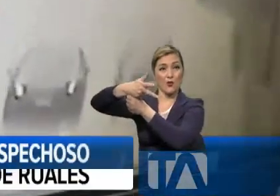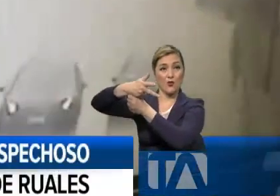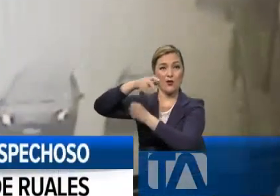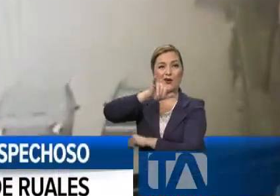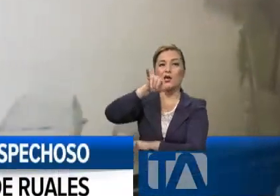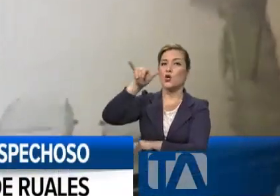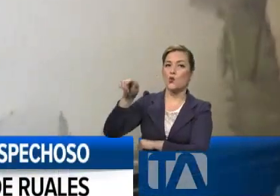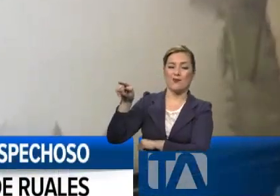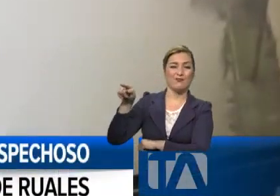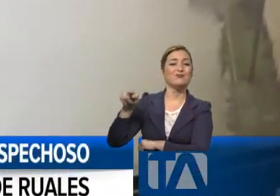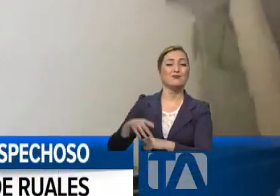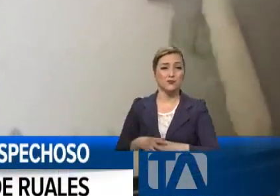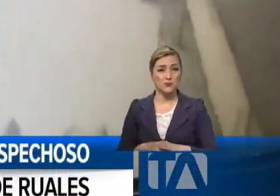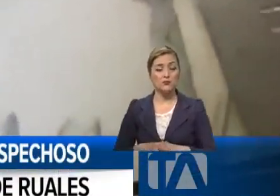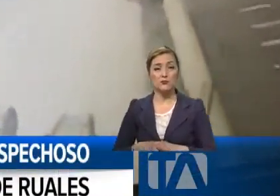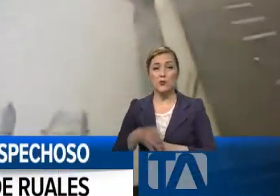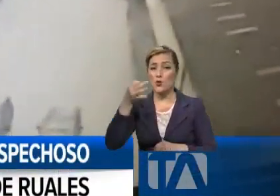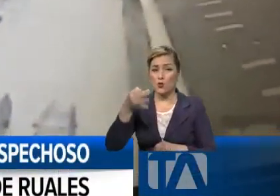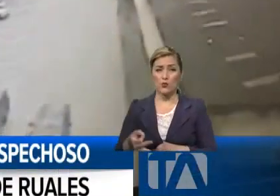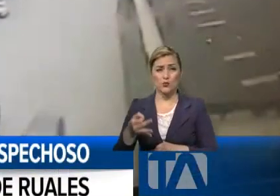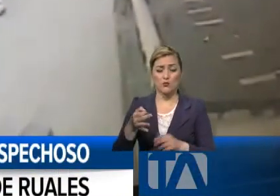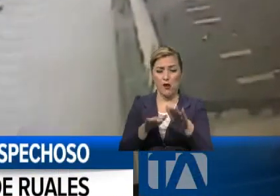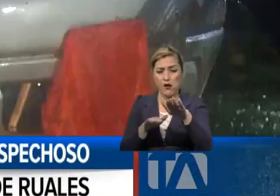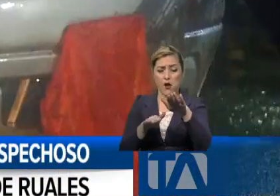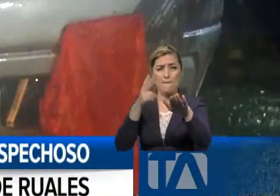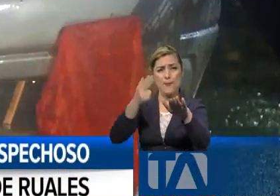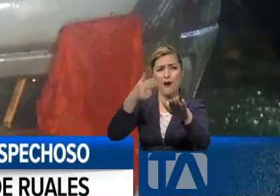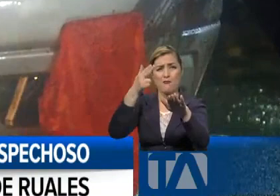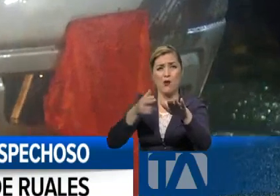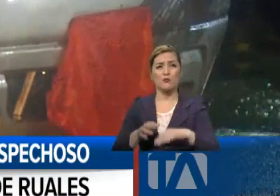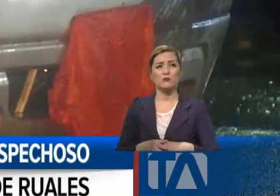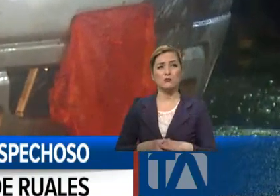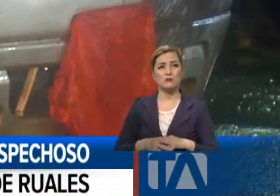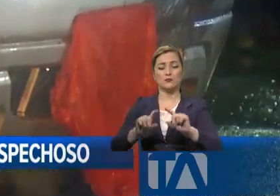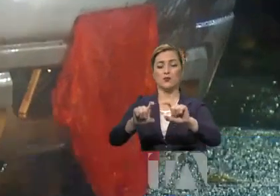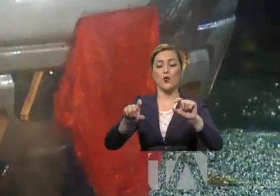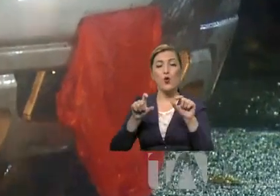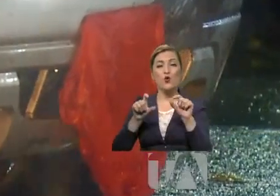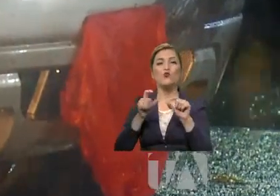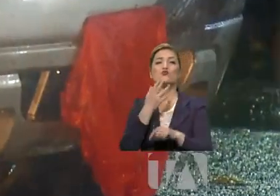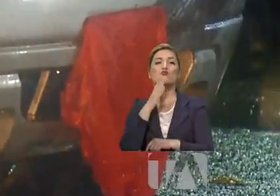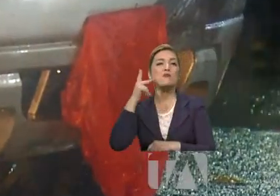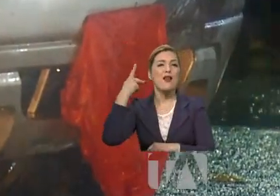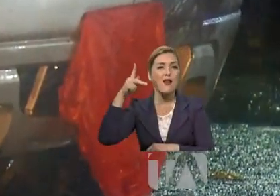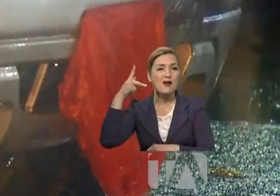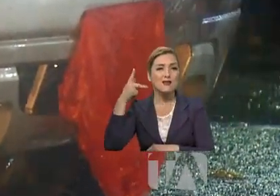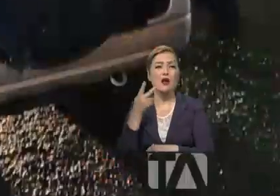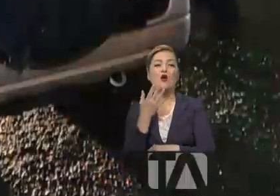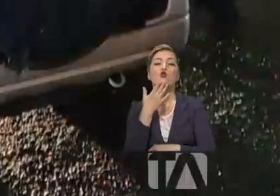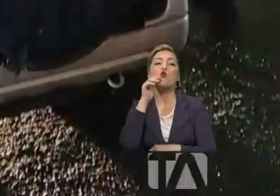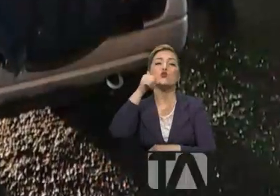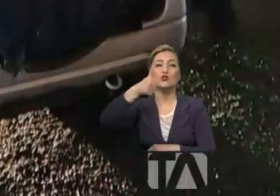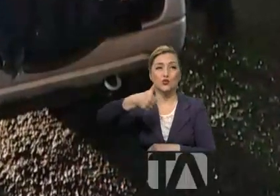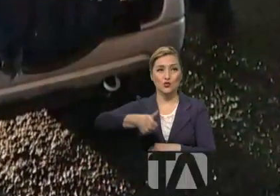aparece en videos de seguridad captado en el momento que fue asesinado Ruales. Tiene guardafangos color plateado y es de color azul. El